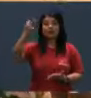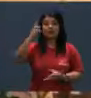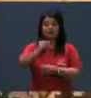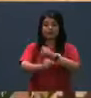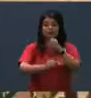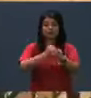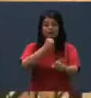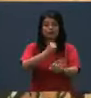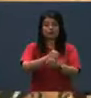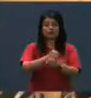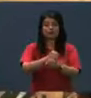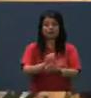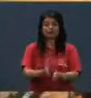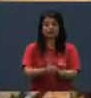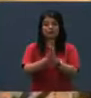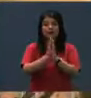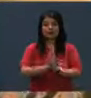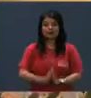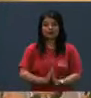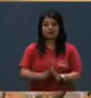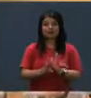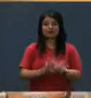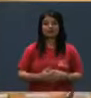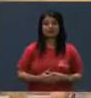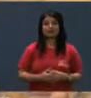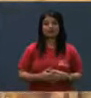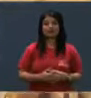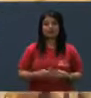de los siglos.